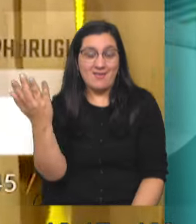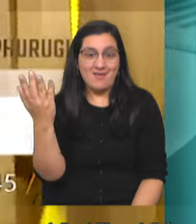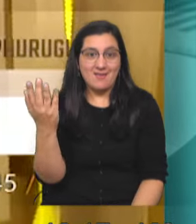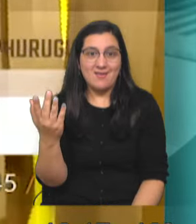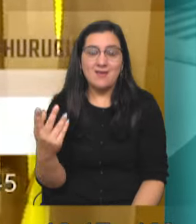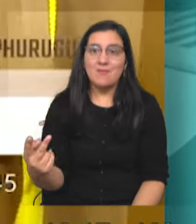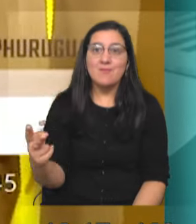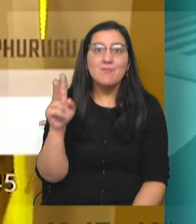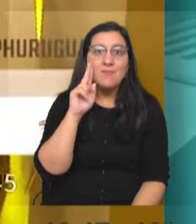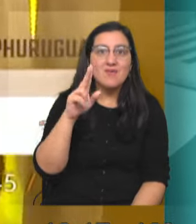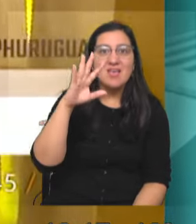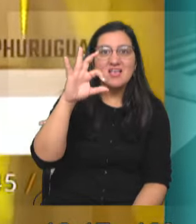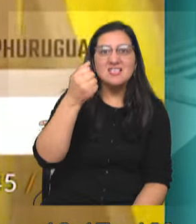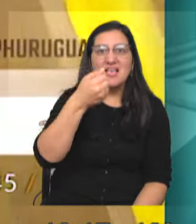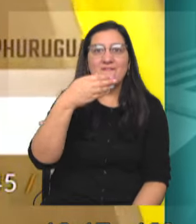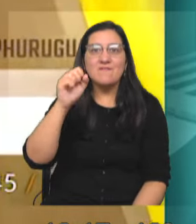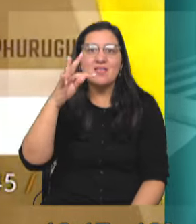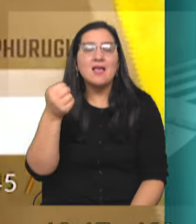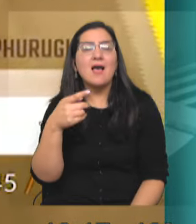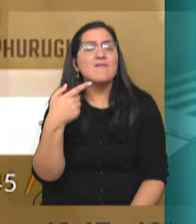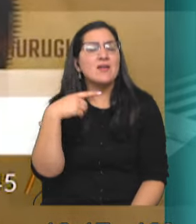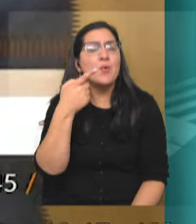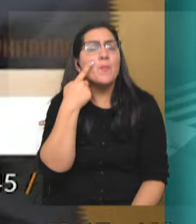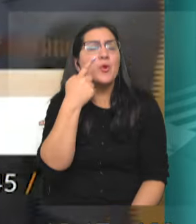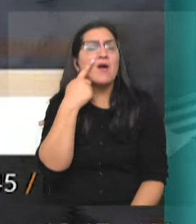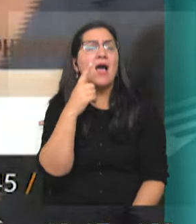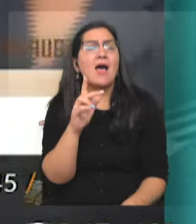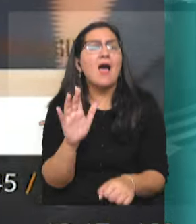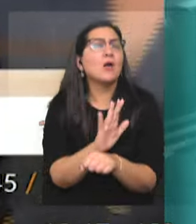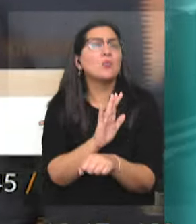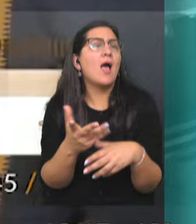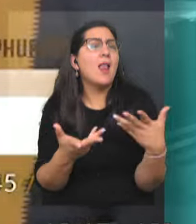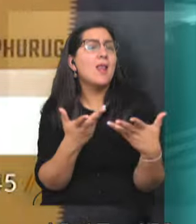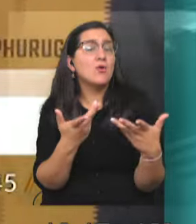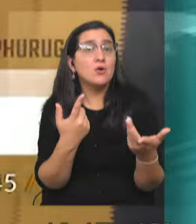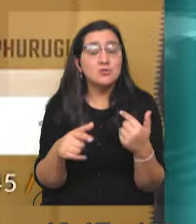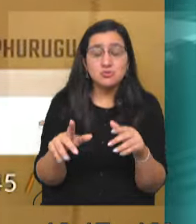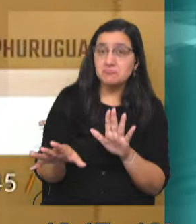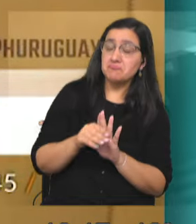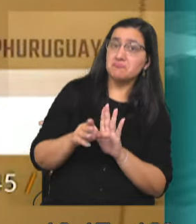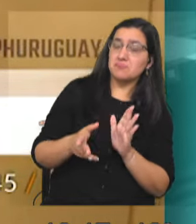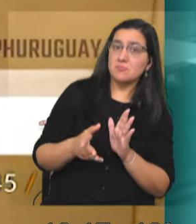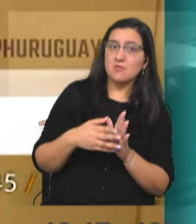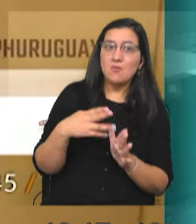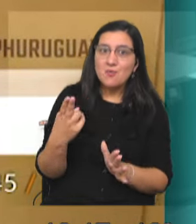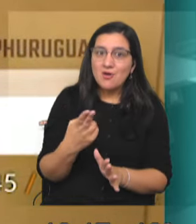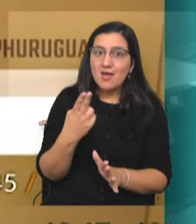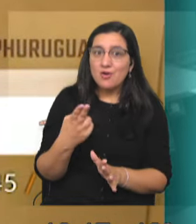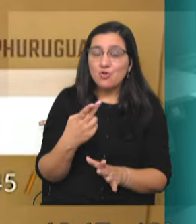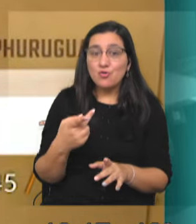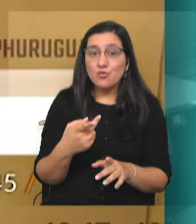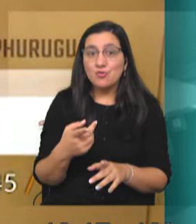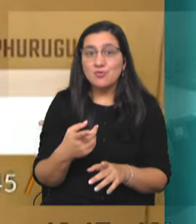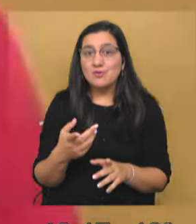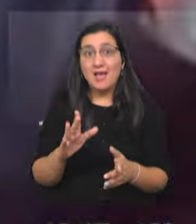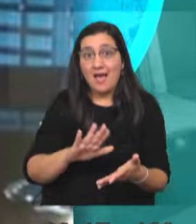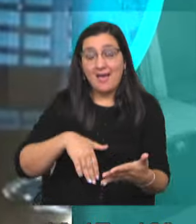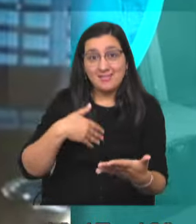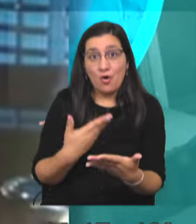me ve esa beta y me dice, hace un personaje, yo armo eso con alguna pauta de él y se arma una cosa extrañísima, que es lo que, con lo que sigo robando hasta